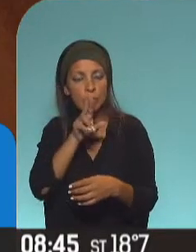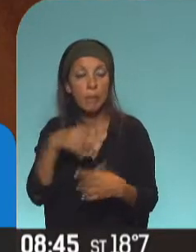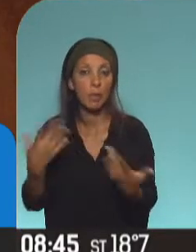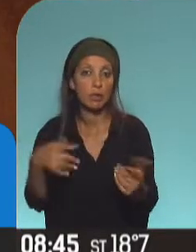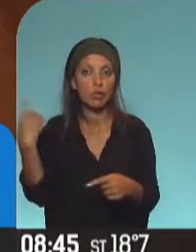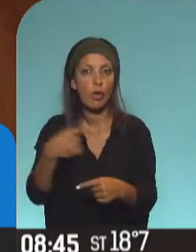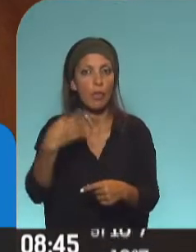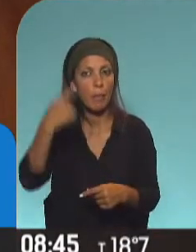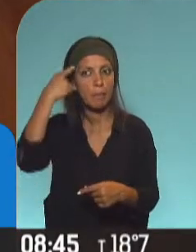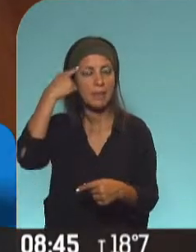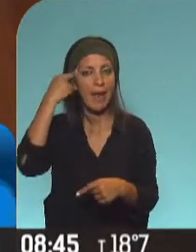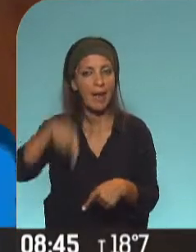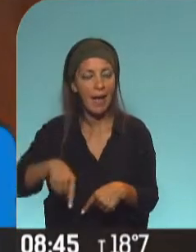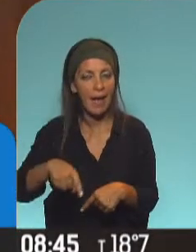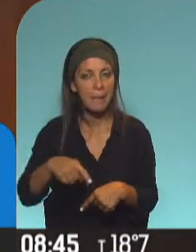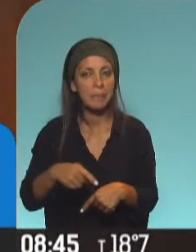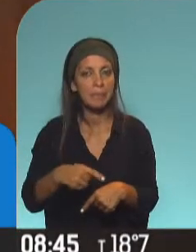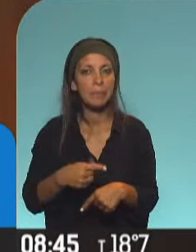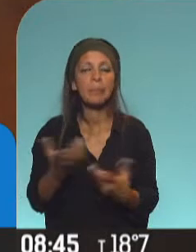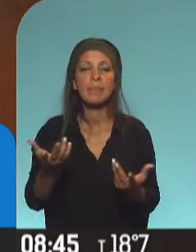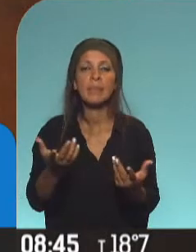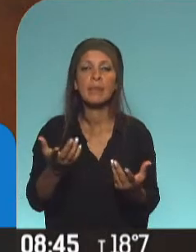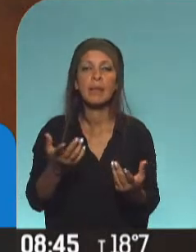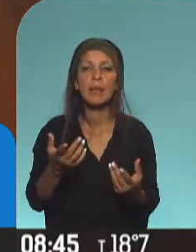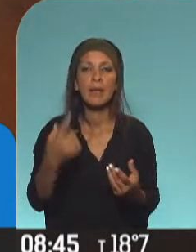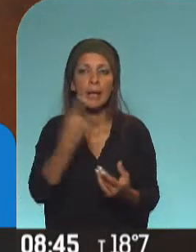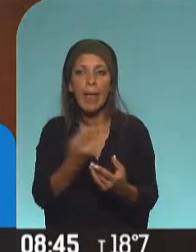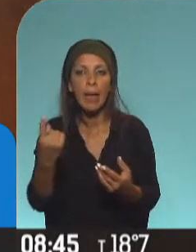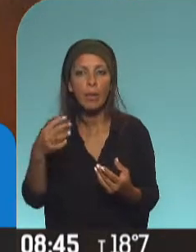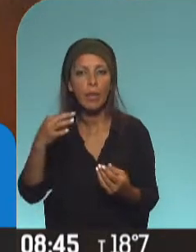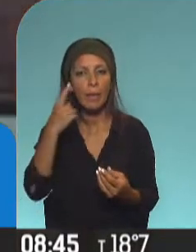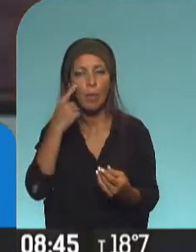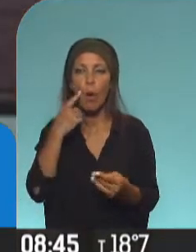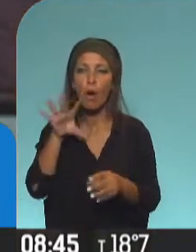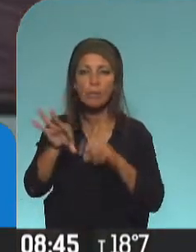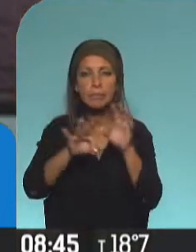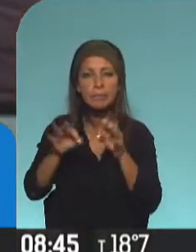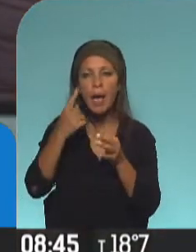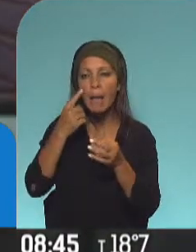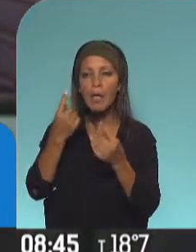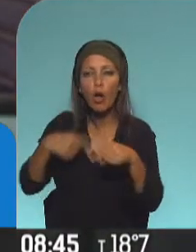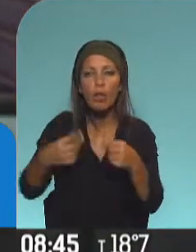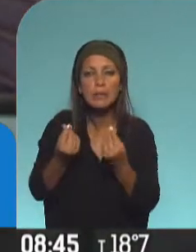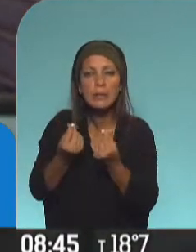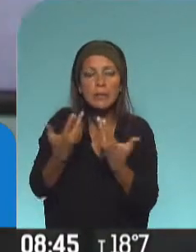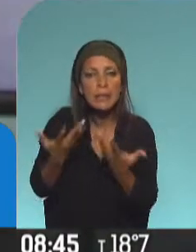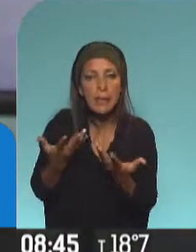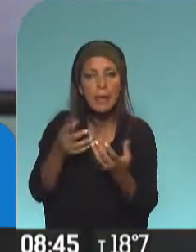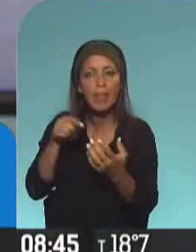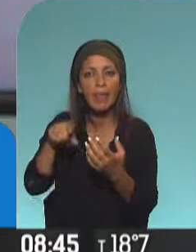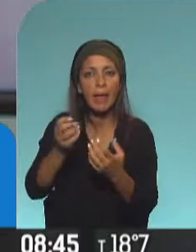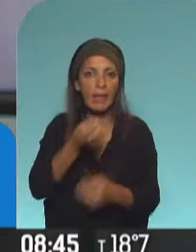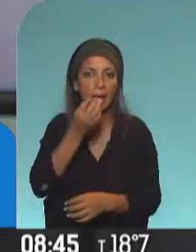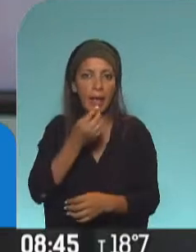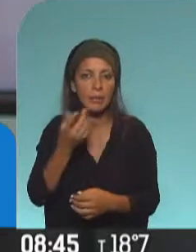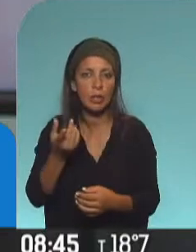que tenemos que tener acá es que de hecho uno tiene que poder sacar en limpio respecto de esa indagatoria que efectivamente